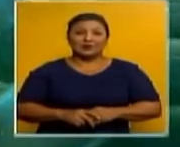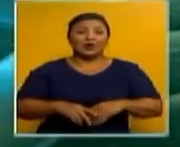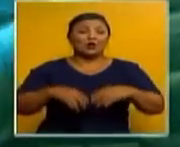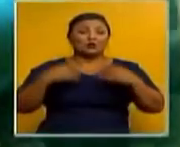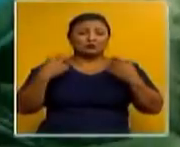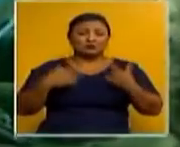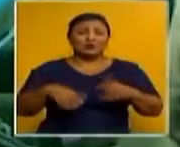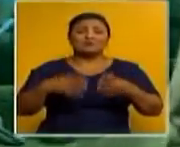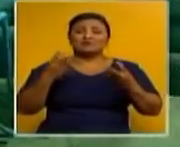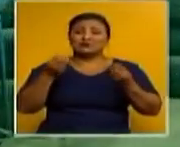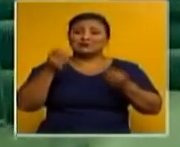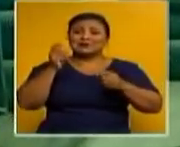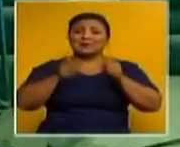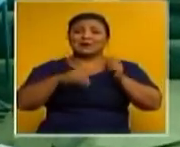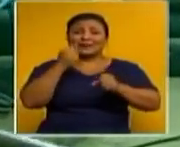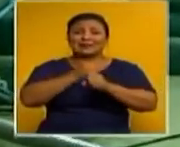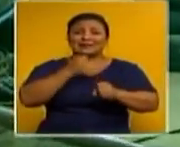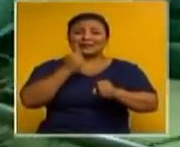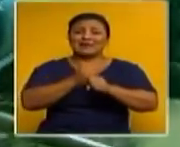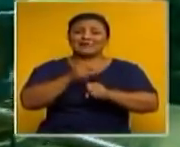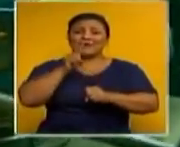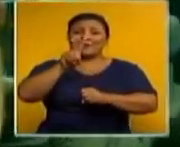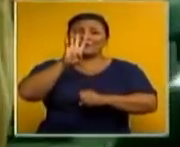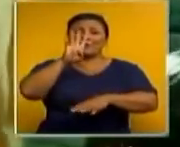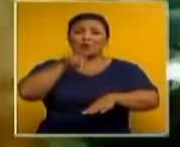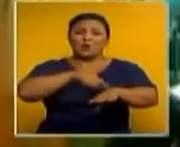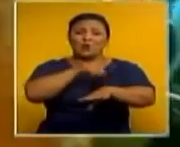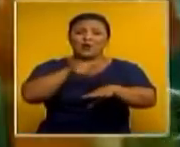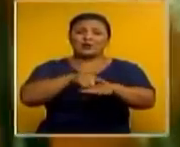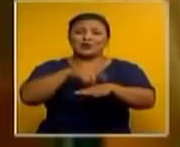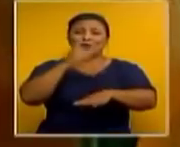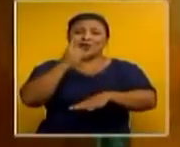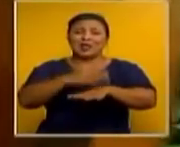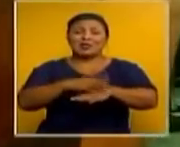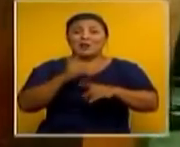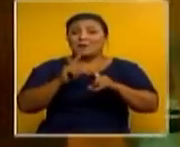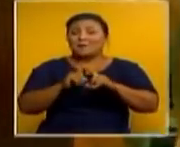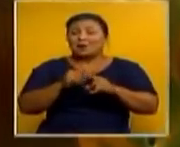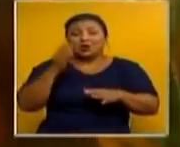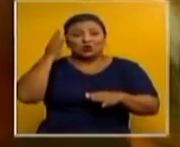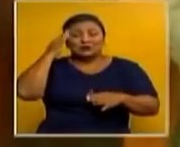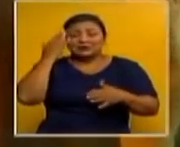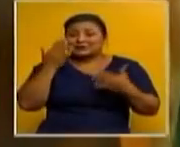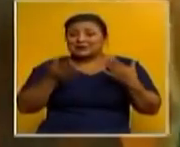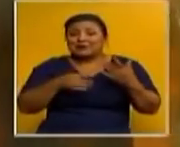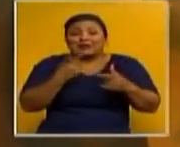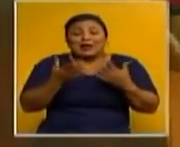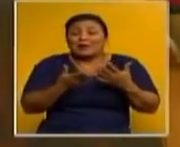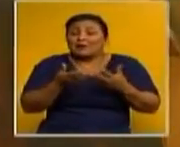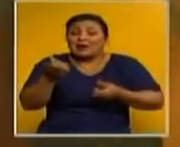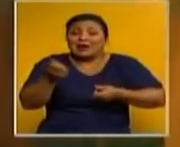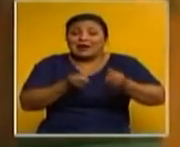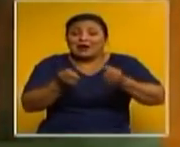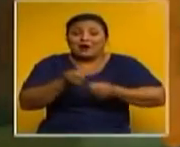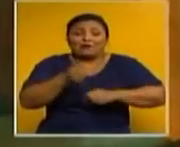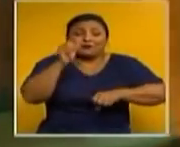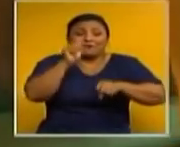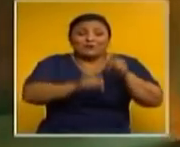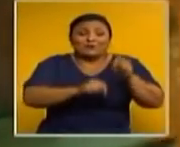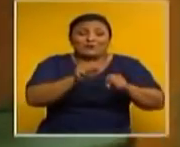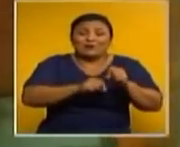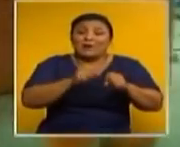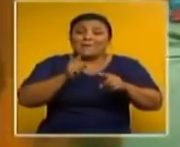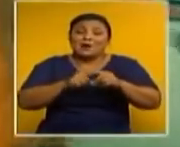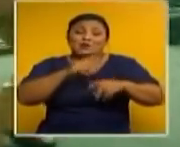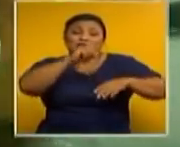La mayoría brinda el servicio las 24 horas del día y todo porque no se sabe en qué momento se poncha la llanta o alguien se